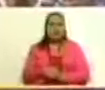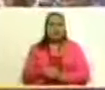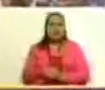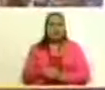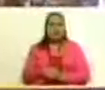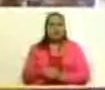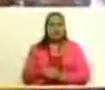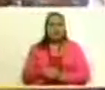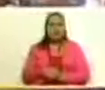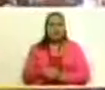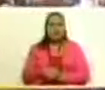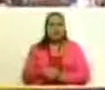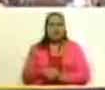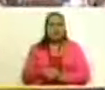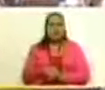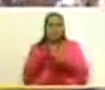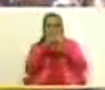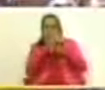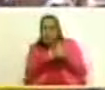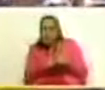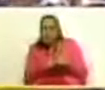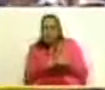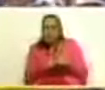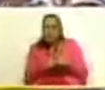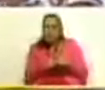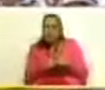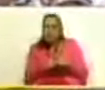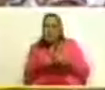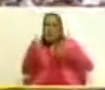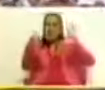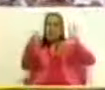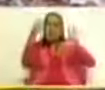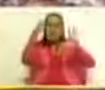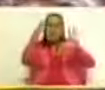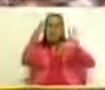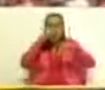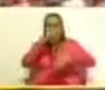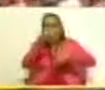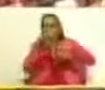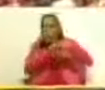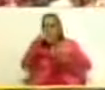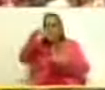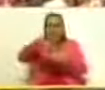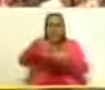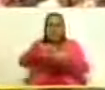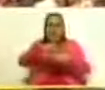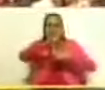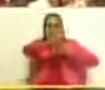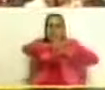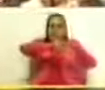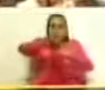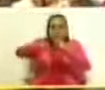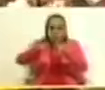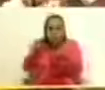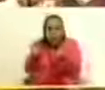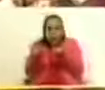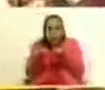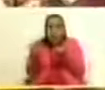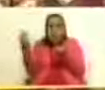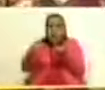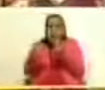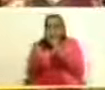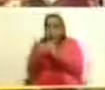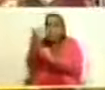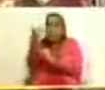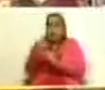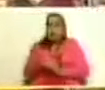Hay quienes calculan que en unos 6 días que esté cargada toda la data, esto pudiera ser el doble, pero esto es